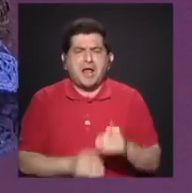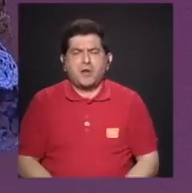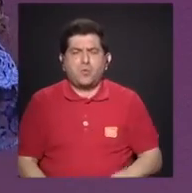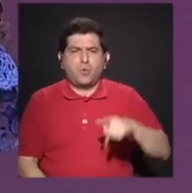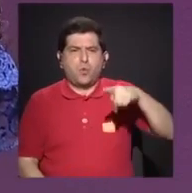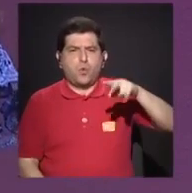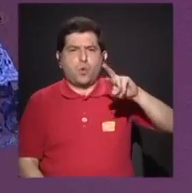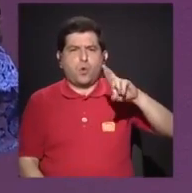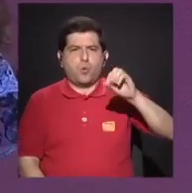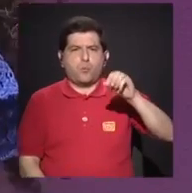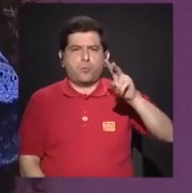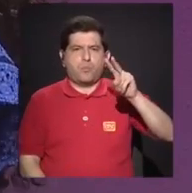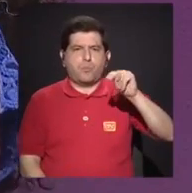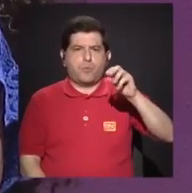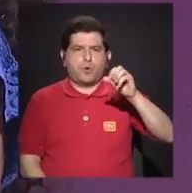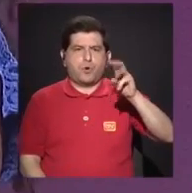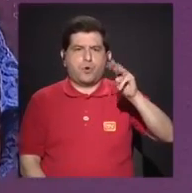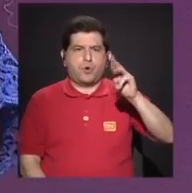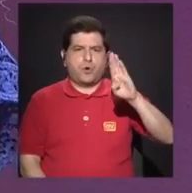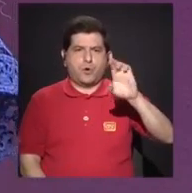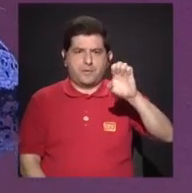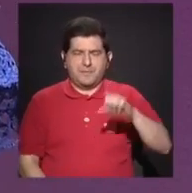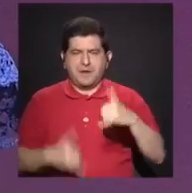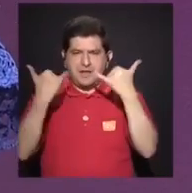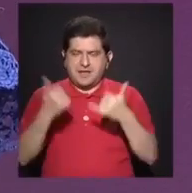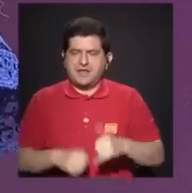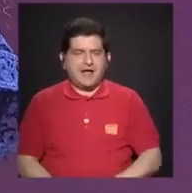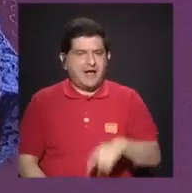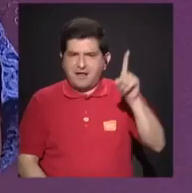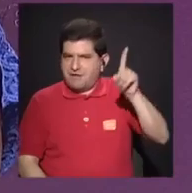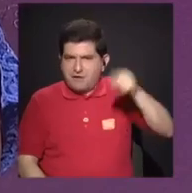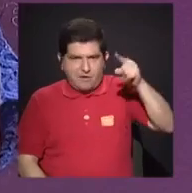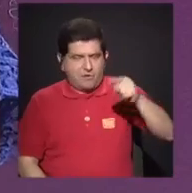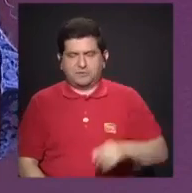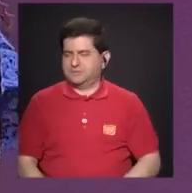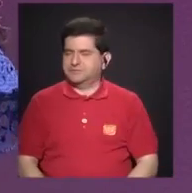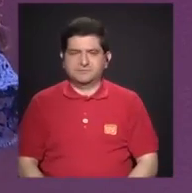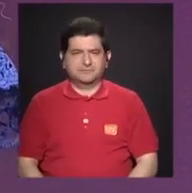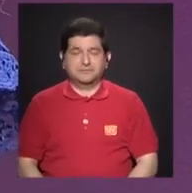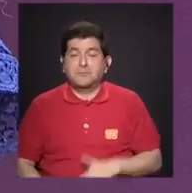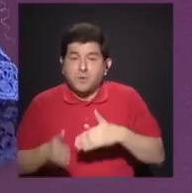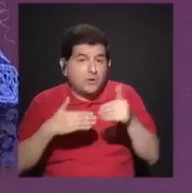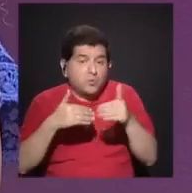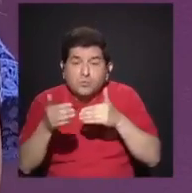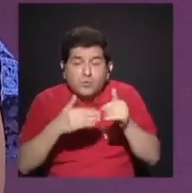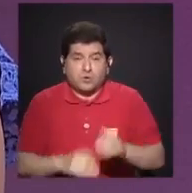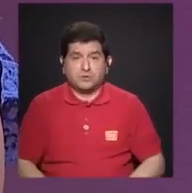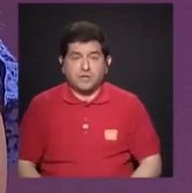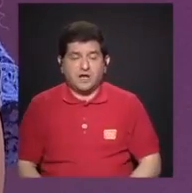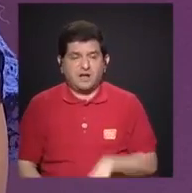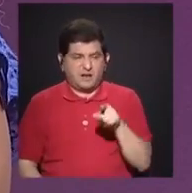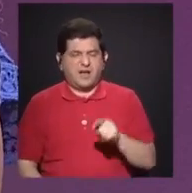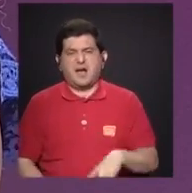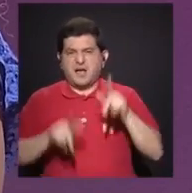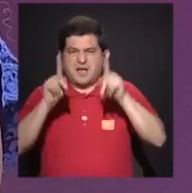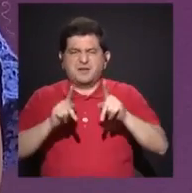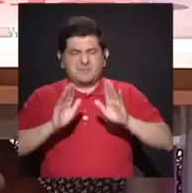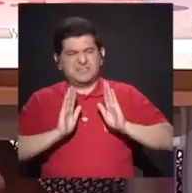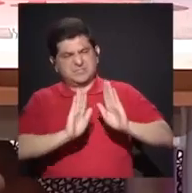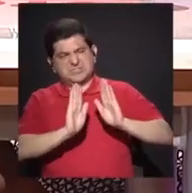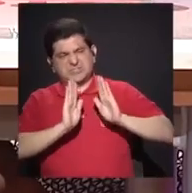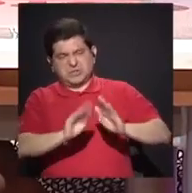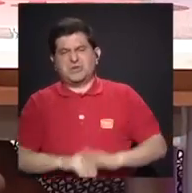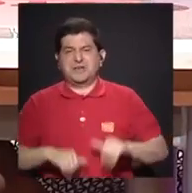pronombres, este, esta, etcétera, ya no llevaran tilde. Y a pesar de eso, hay una resistencia, la gente